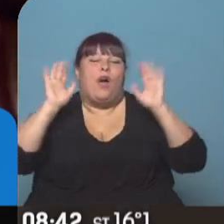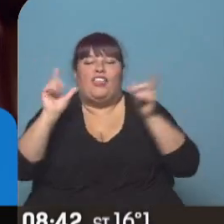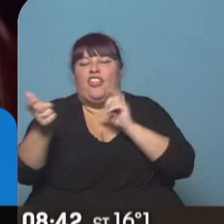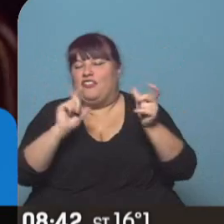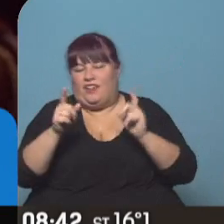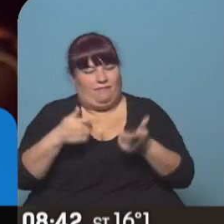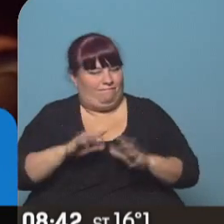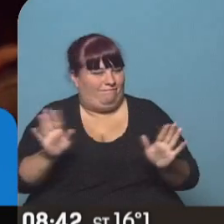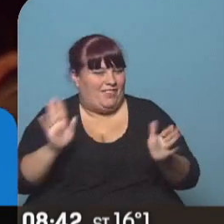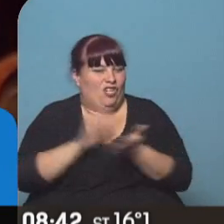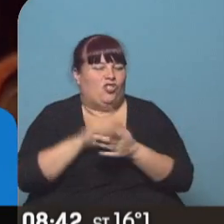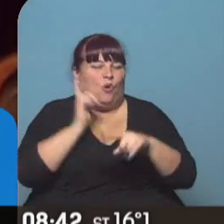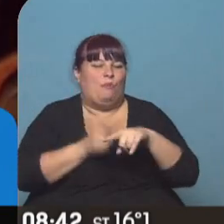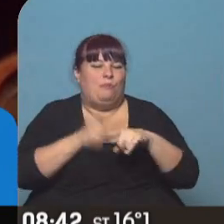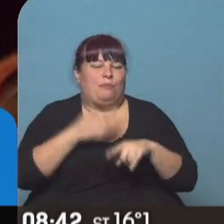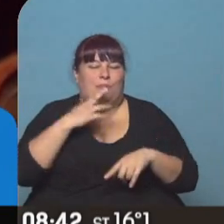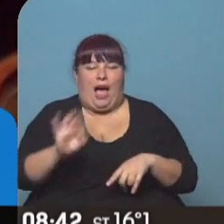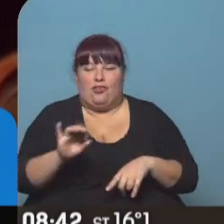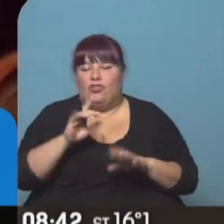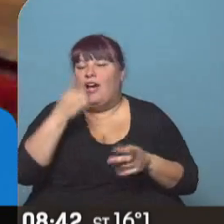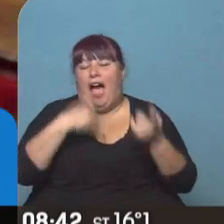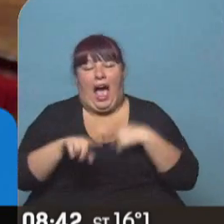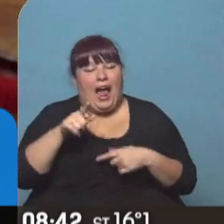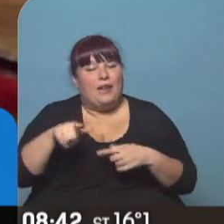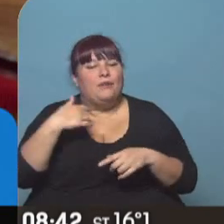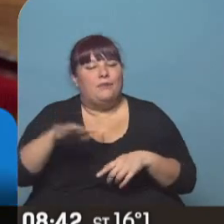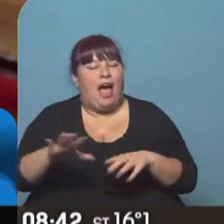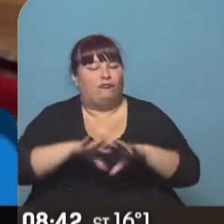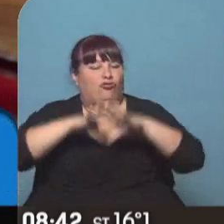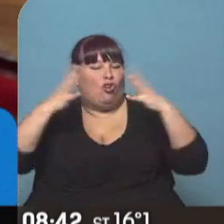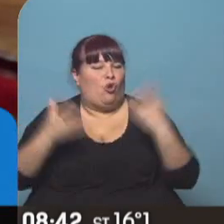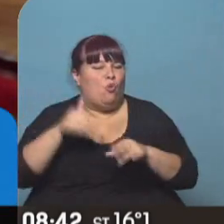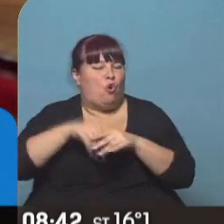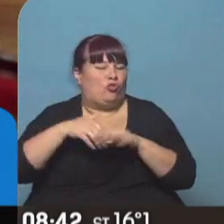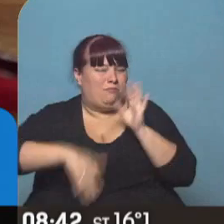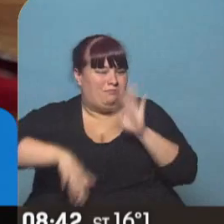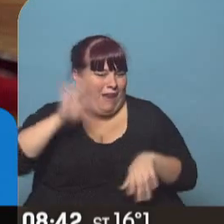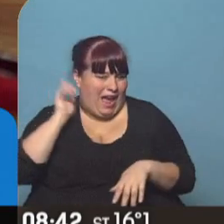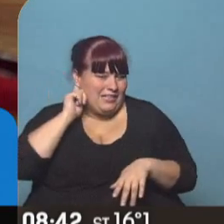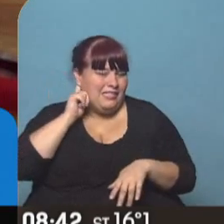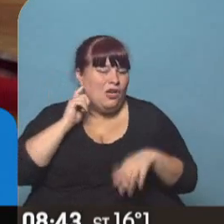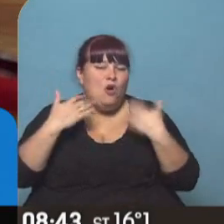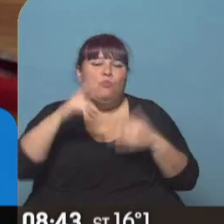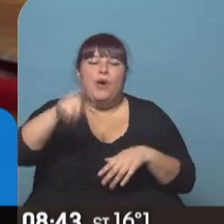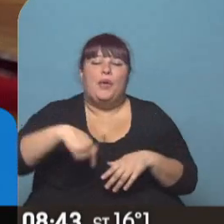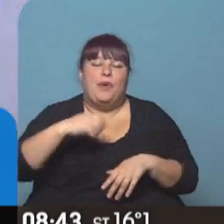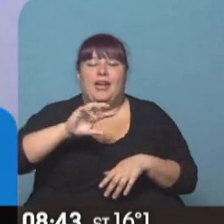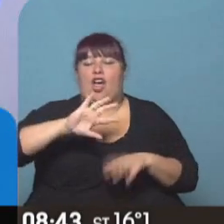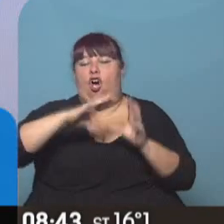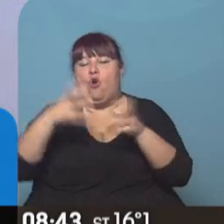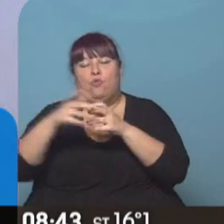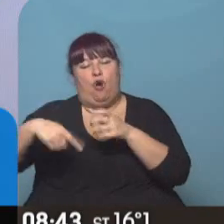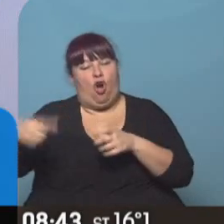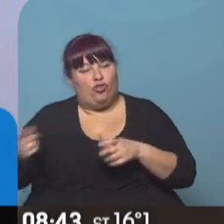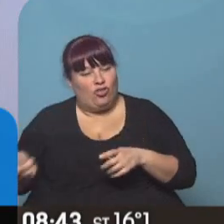diferencia en el escrutinio de las pasos sino que se va a jugar un volumen de votos mucho mayor que puede provenir de las terceras fuerzas